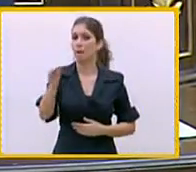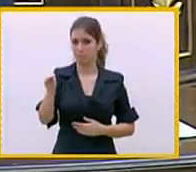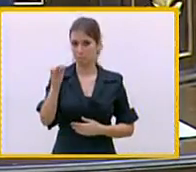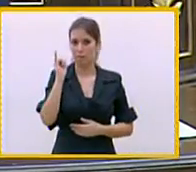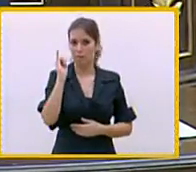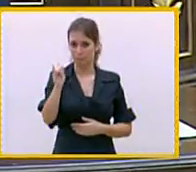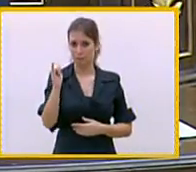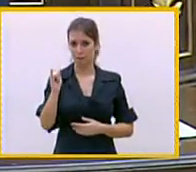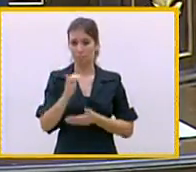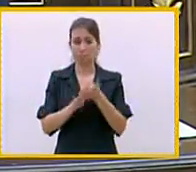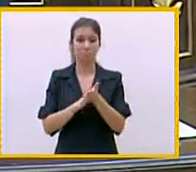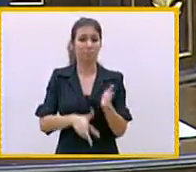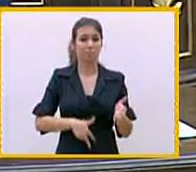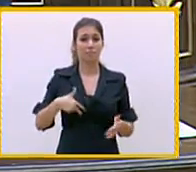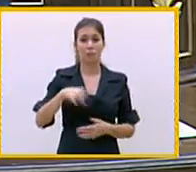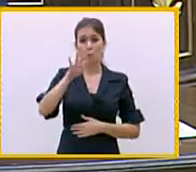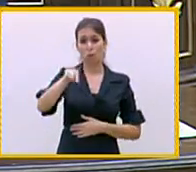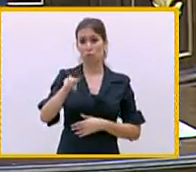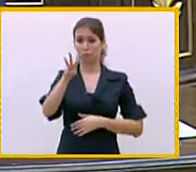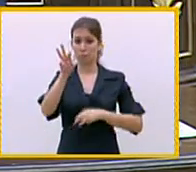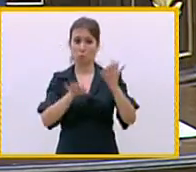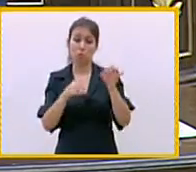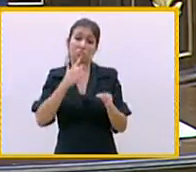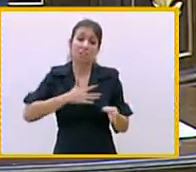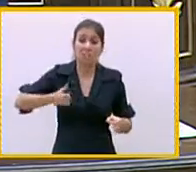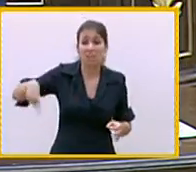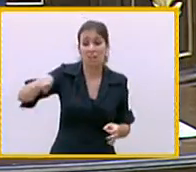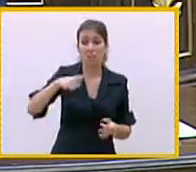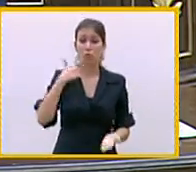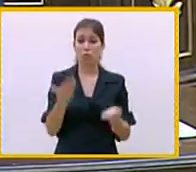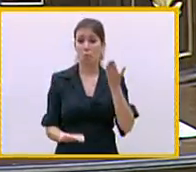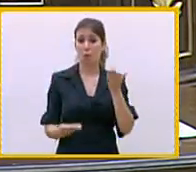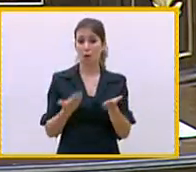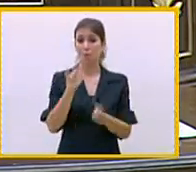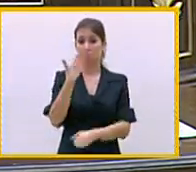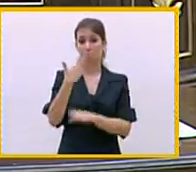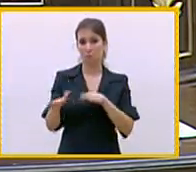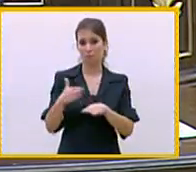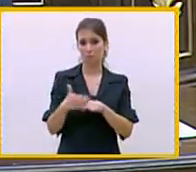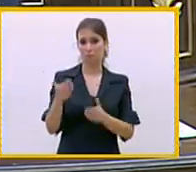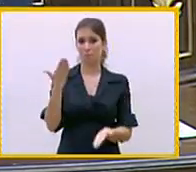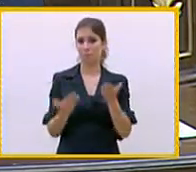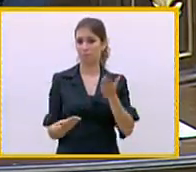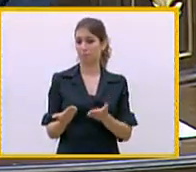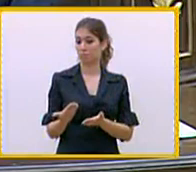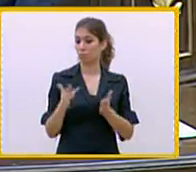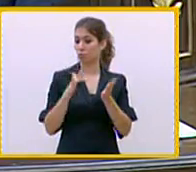términos homogéneos del 4,3%, si se quiere, superior, por tanto, al acumulado a finales de